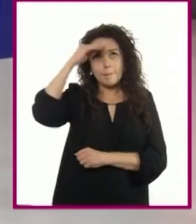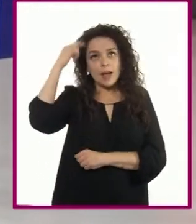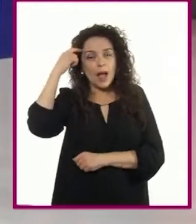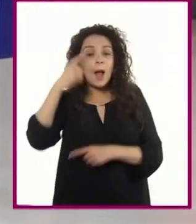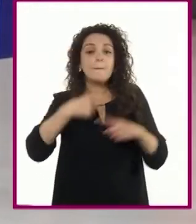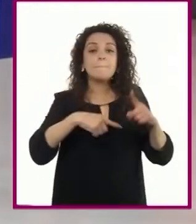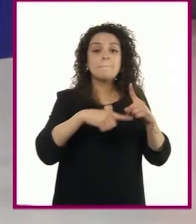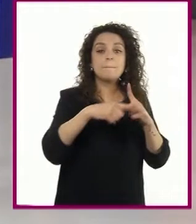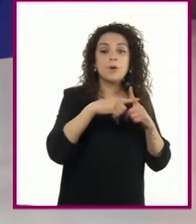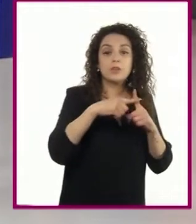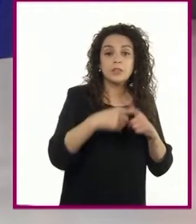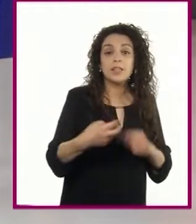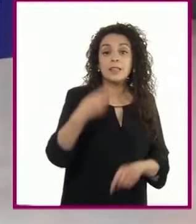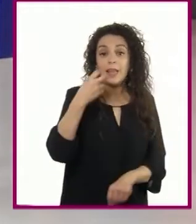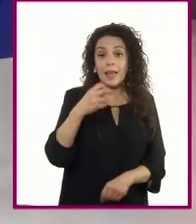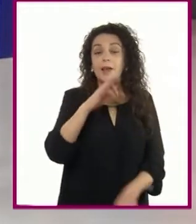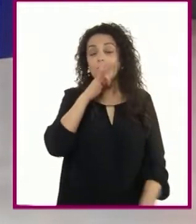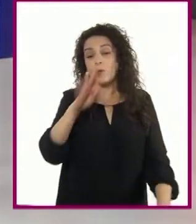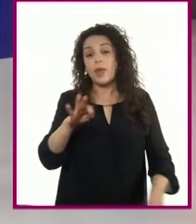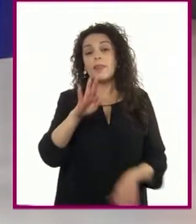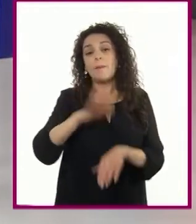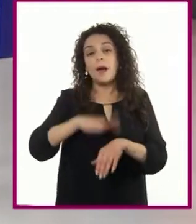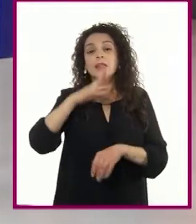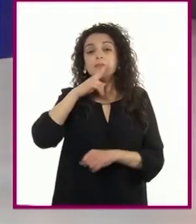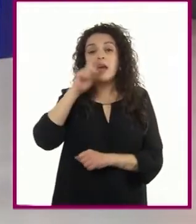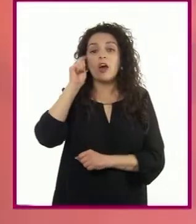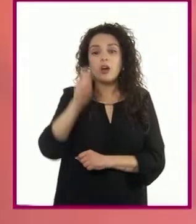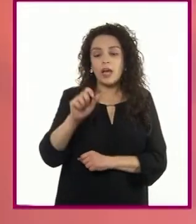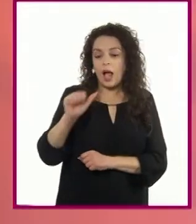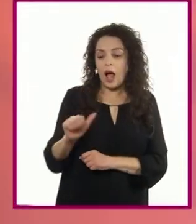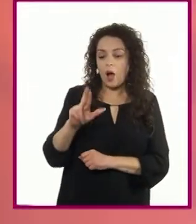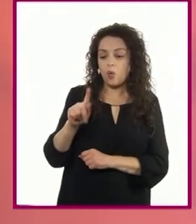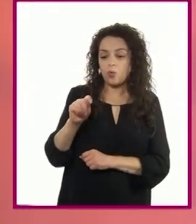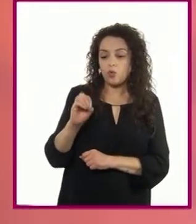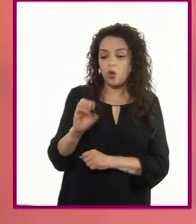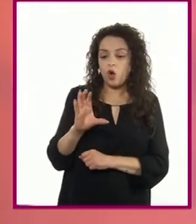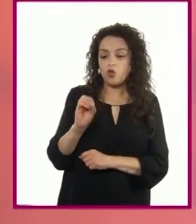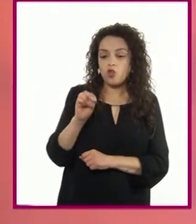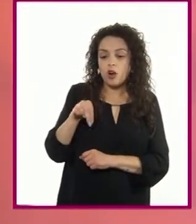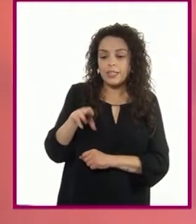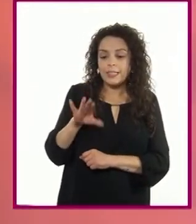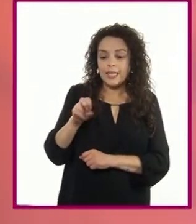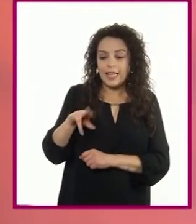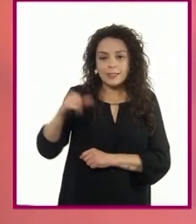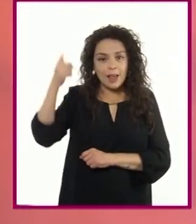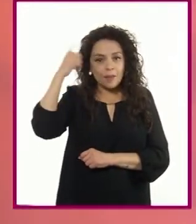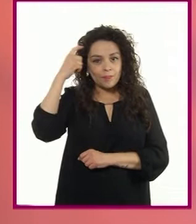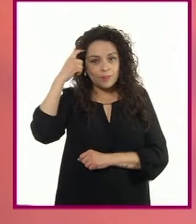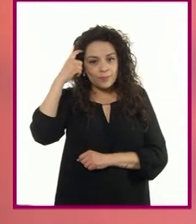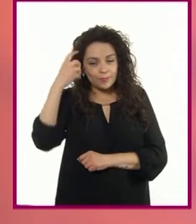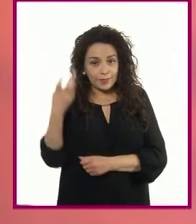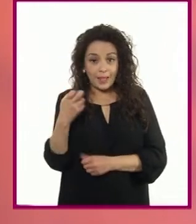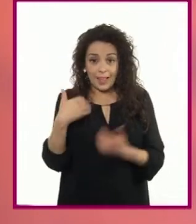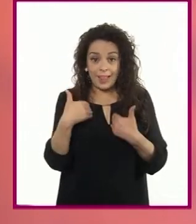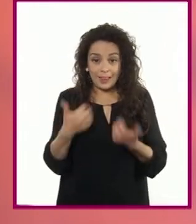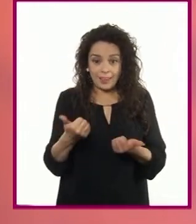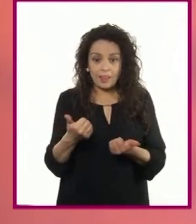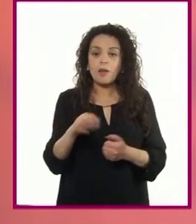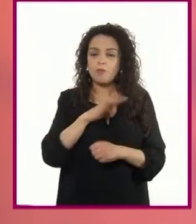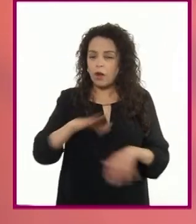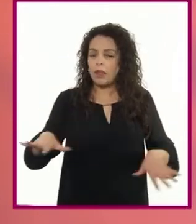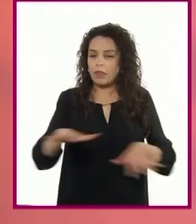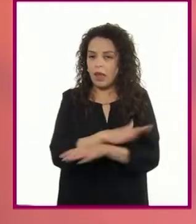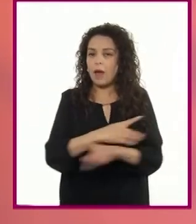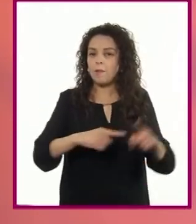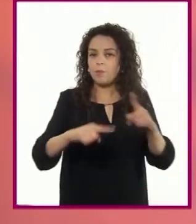directamente mejorar tu autoconciencia y autoconcepto. Claro, maestra. Entiendo que mi percepción puede cambiar positivamente si